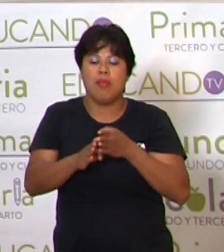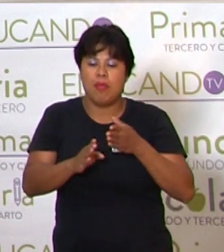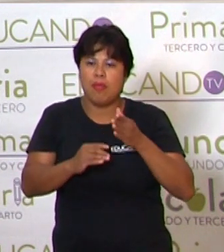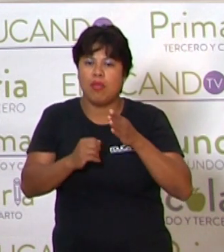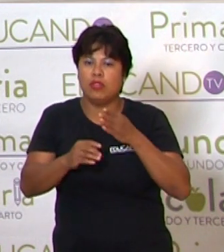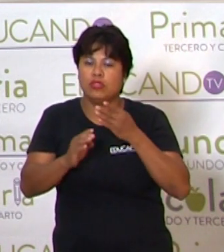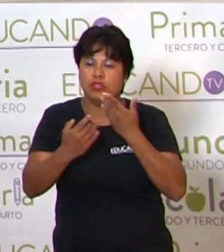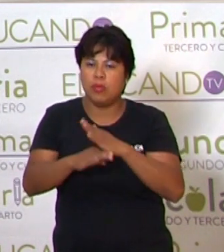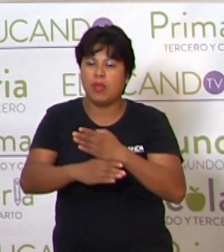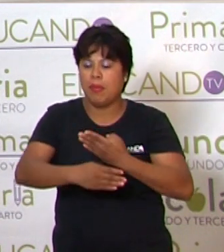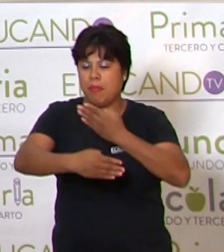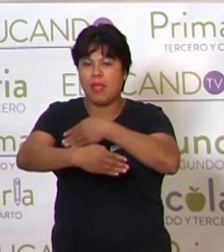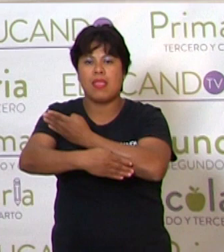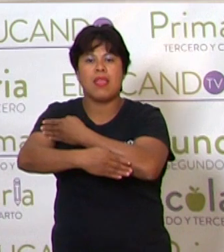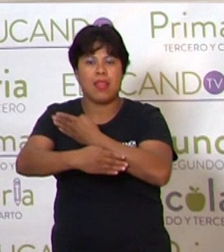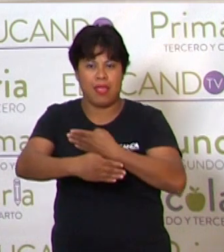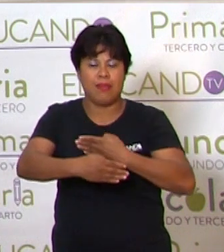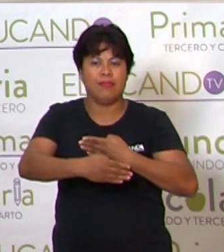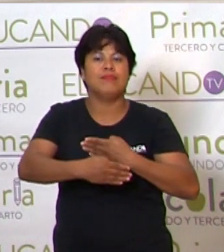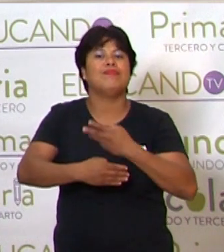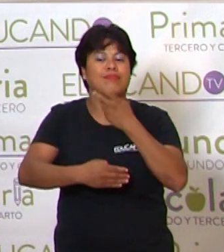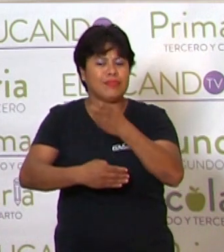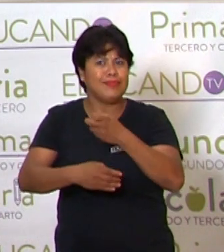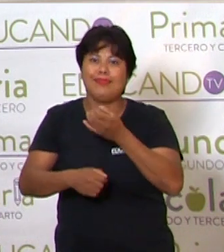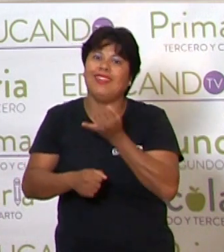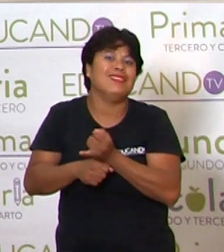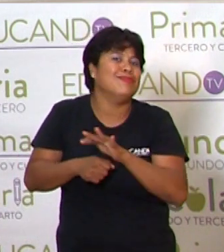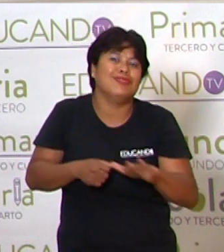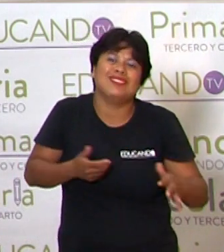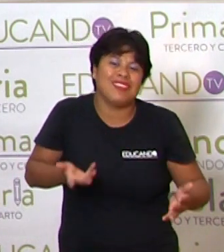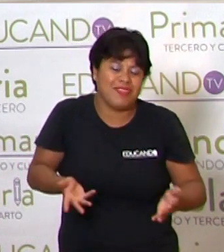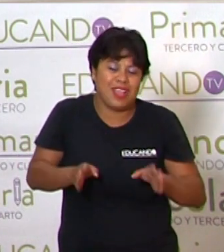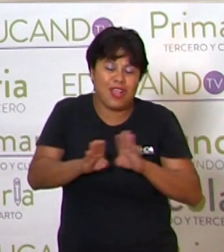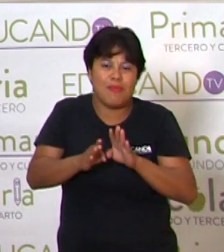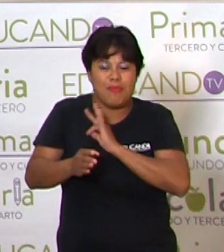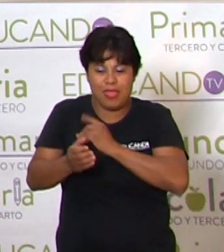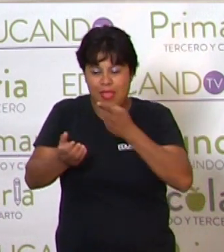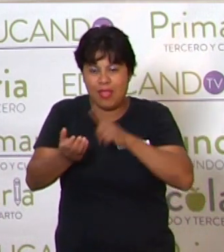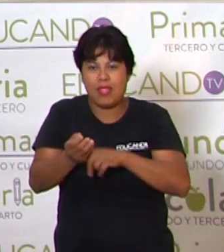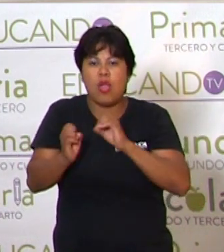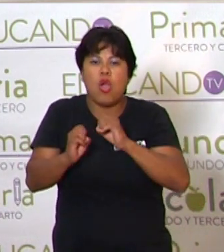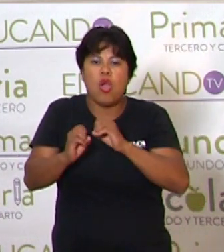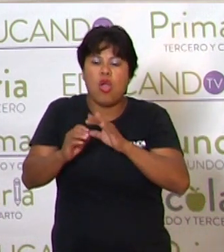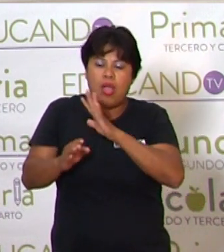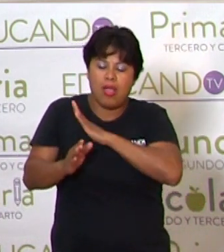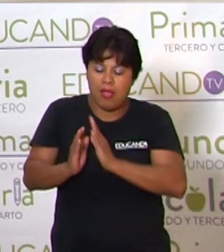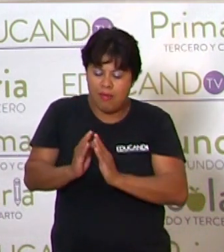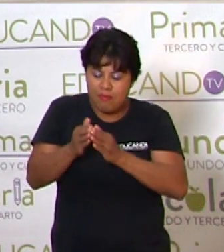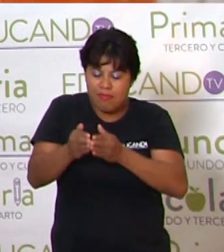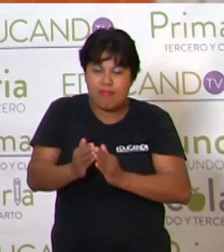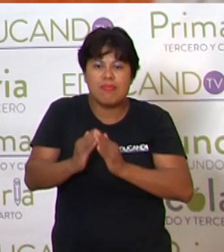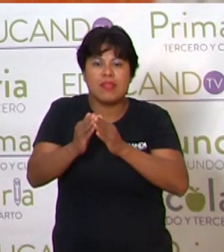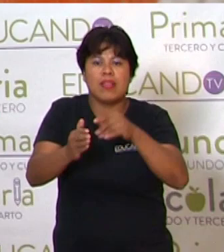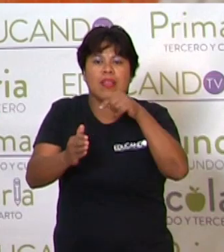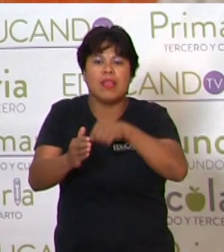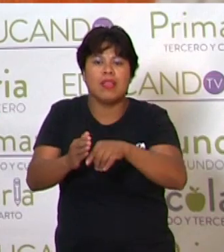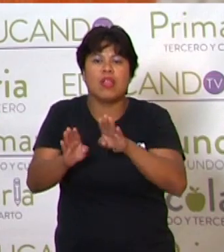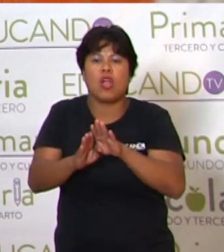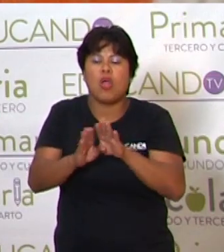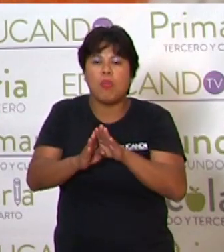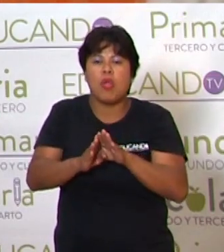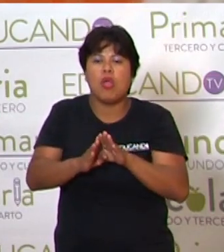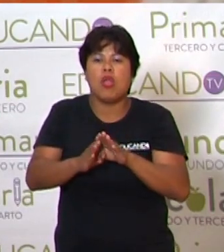ballena, lo cual sería casi imposible, o va en una nave que simula